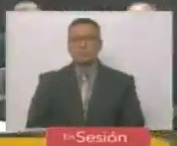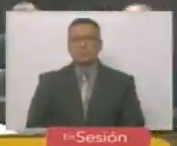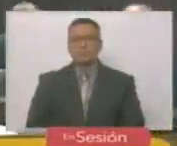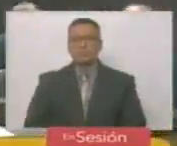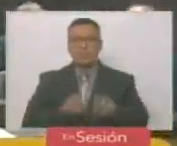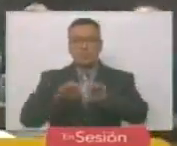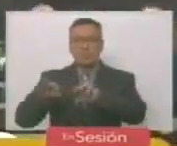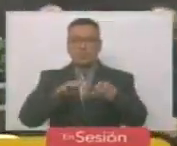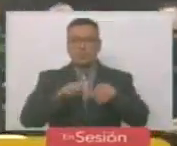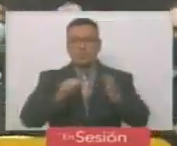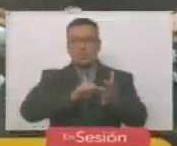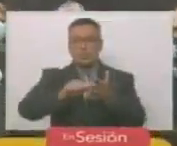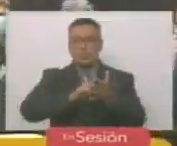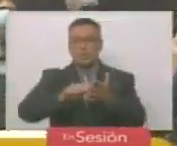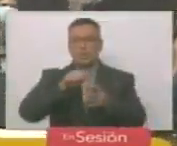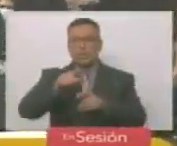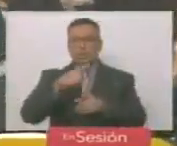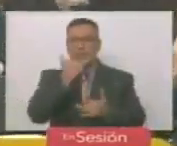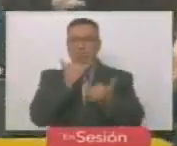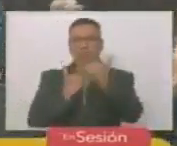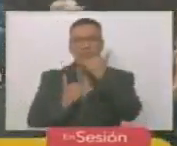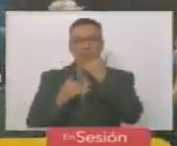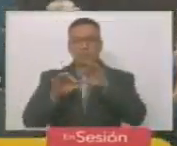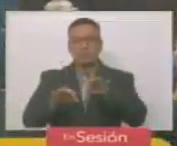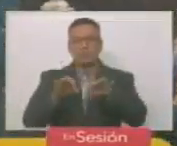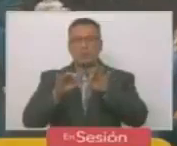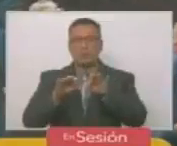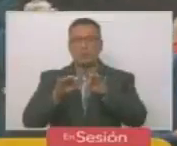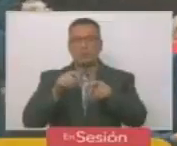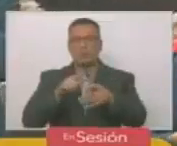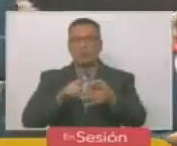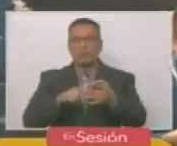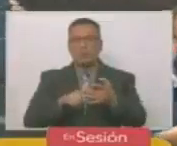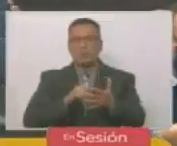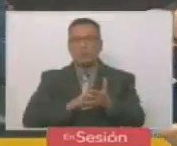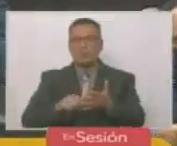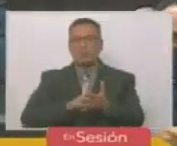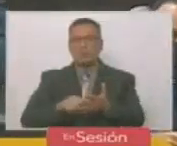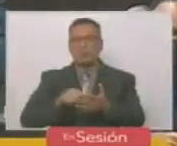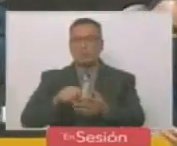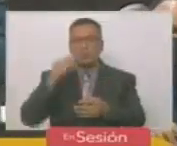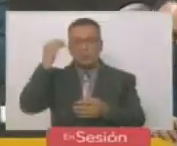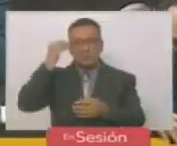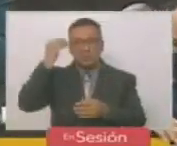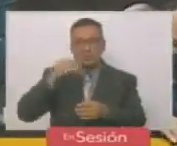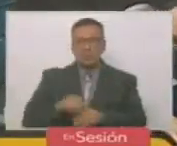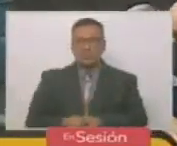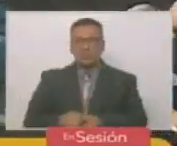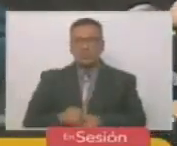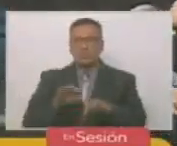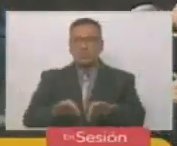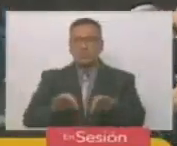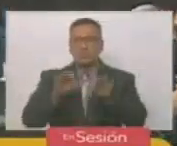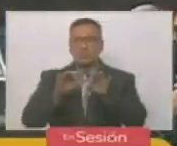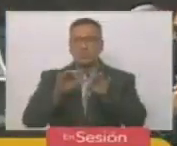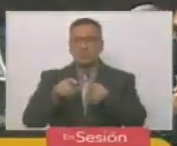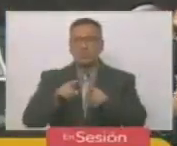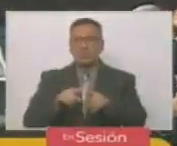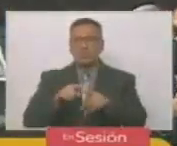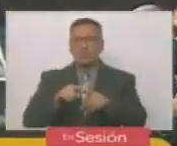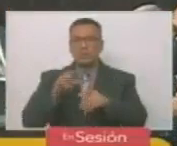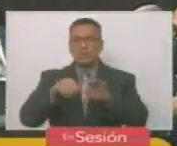transcripción del artículo hay un error material involuntario que se obvia al interesado. El